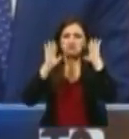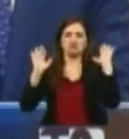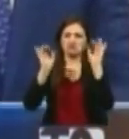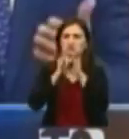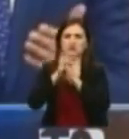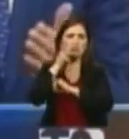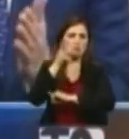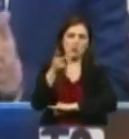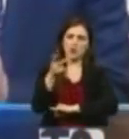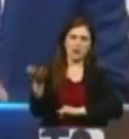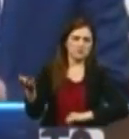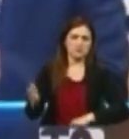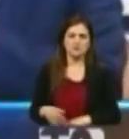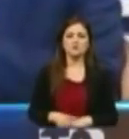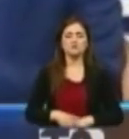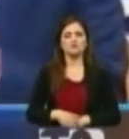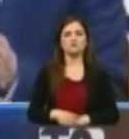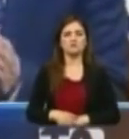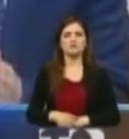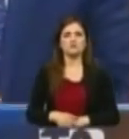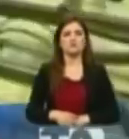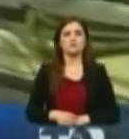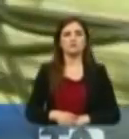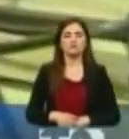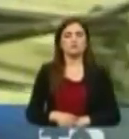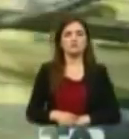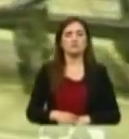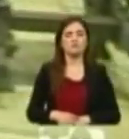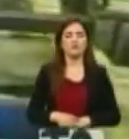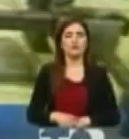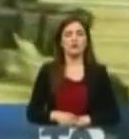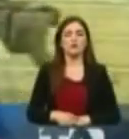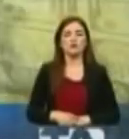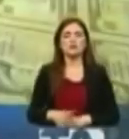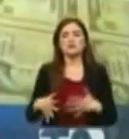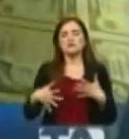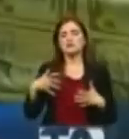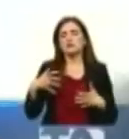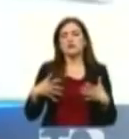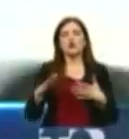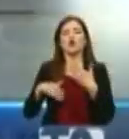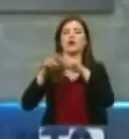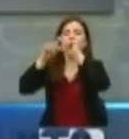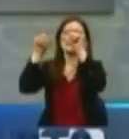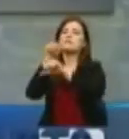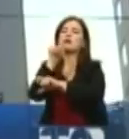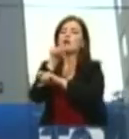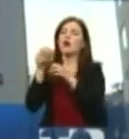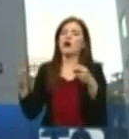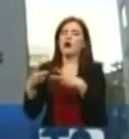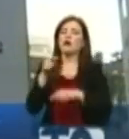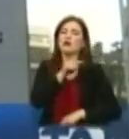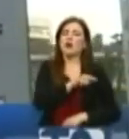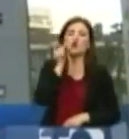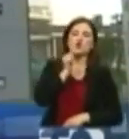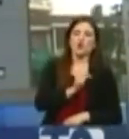correspondido. Han sido atendidos como debe ser. Lo cierto es que hay un malestar evidente en el sector asegurador por lo que llaman el monopolio de